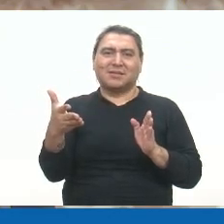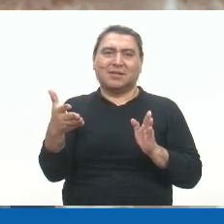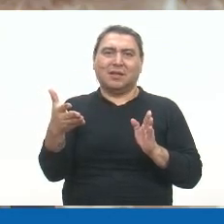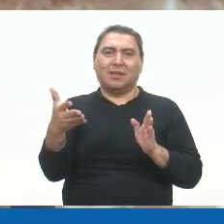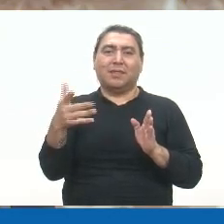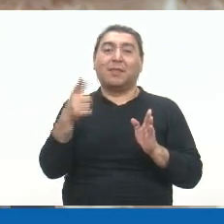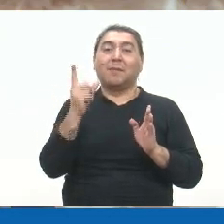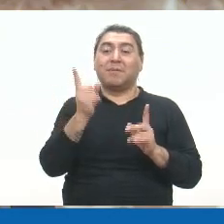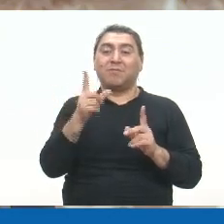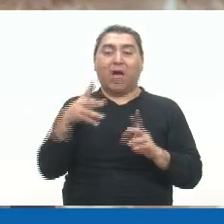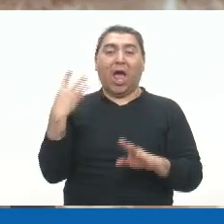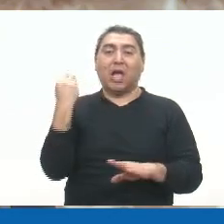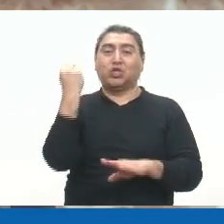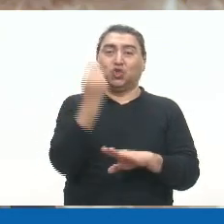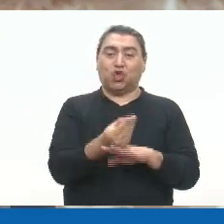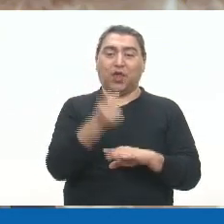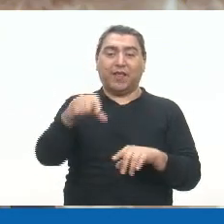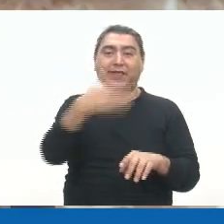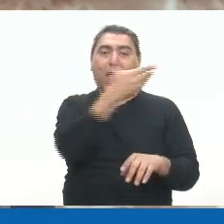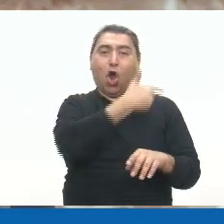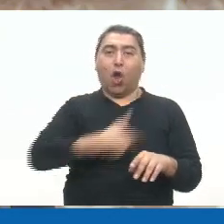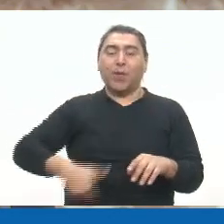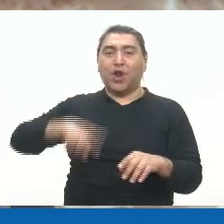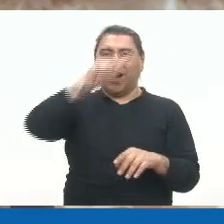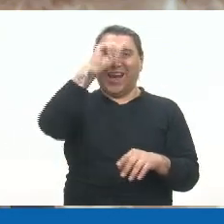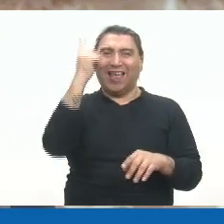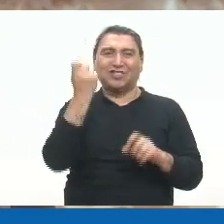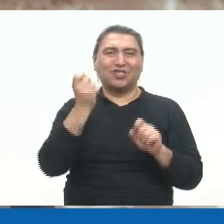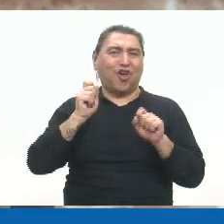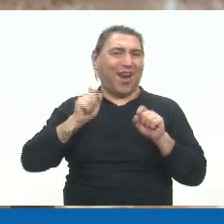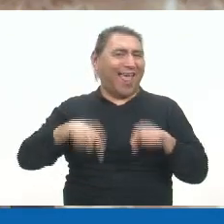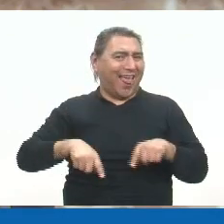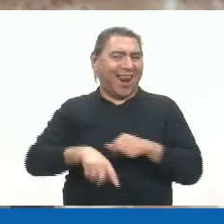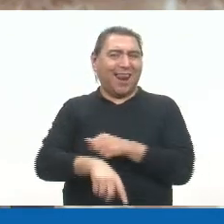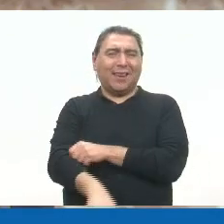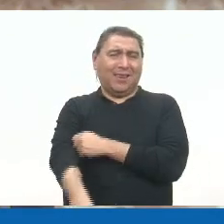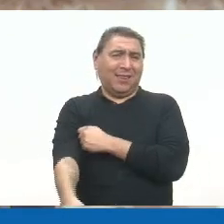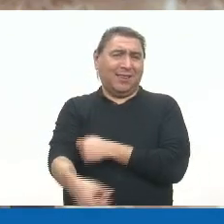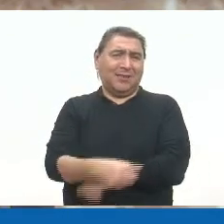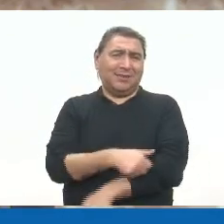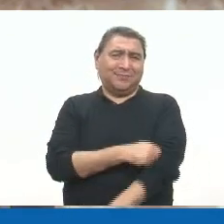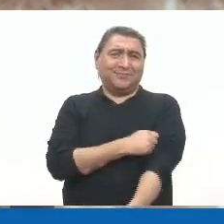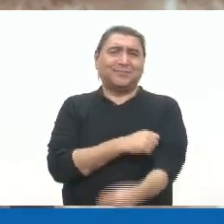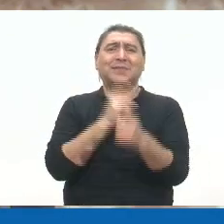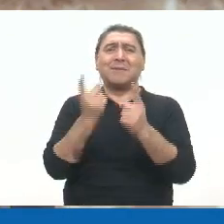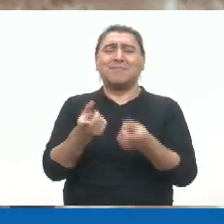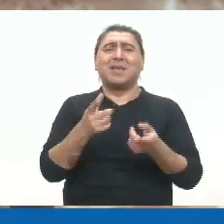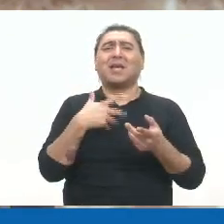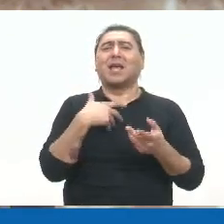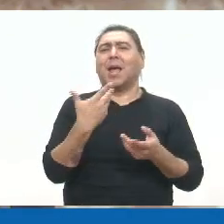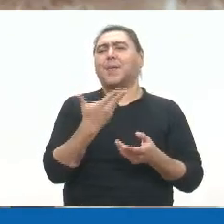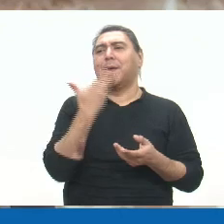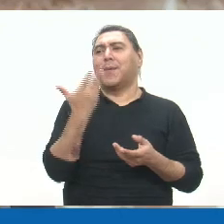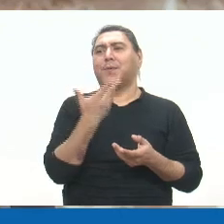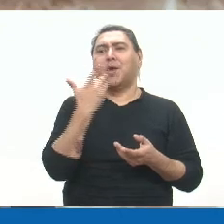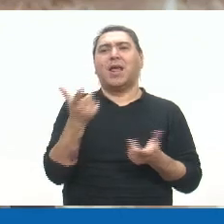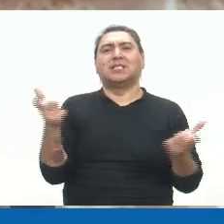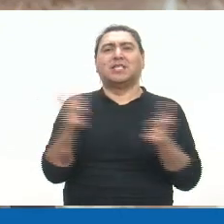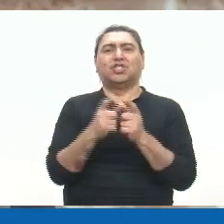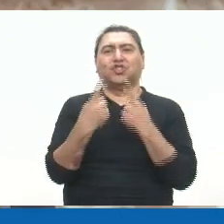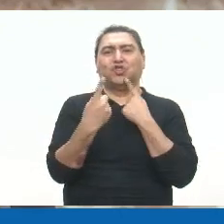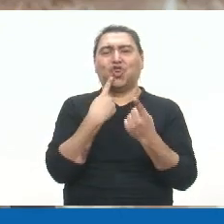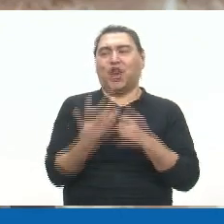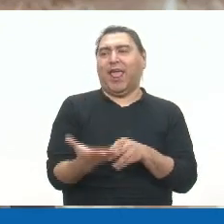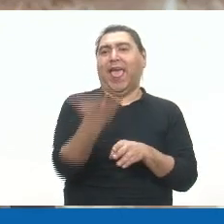Asunción de este gobierno nacional lo remarcamos también en la anterior sesión